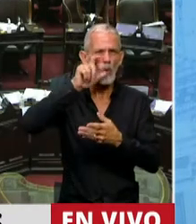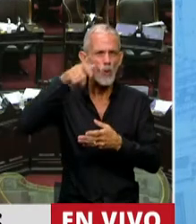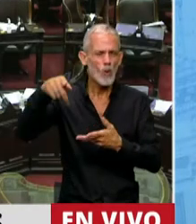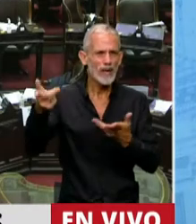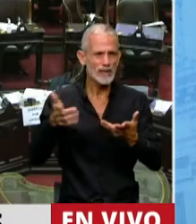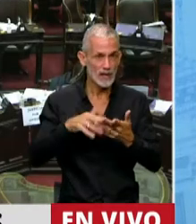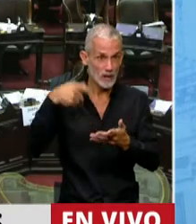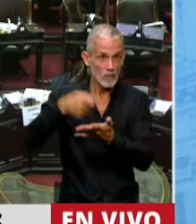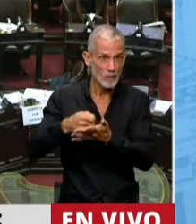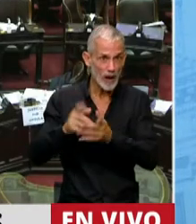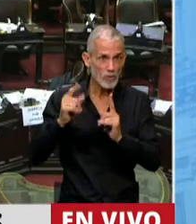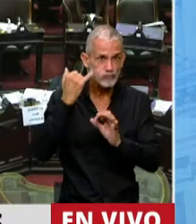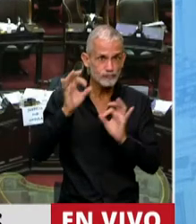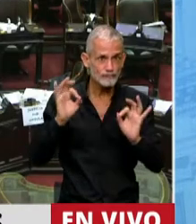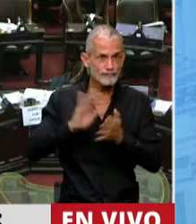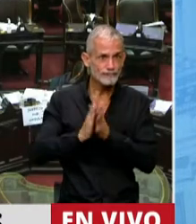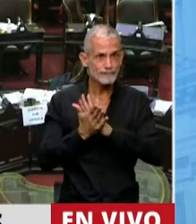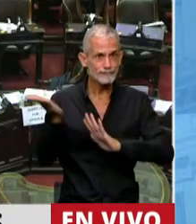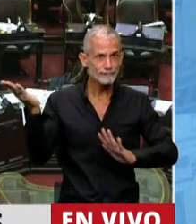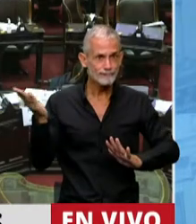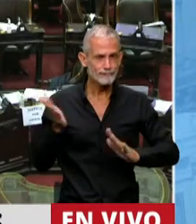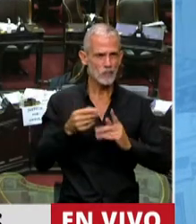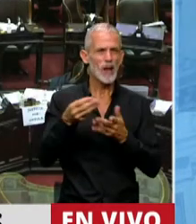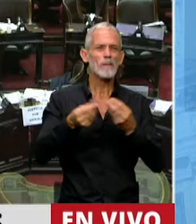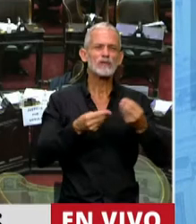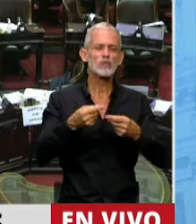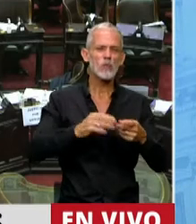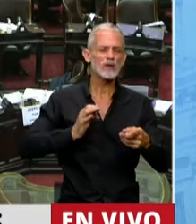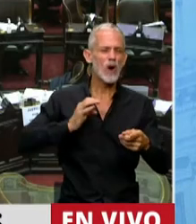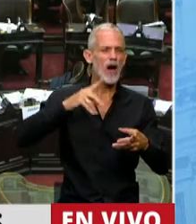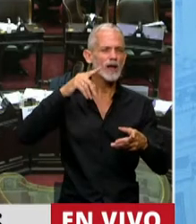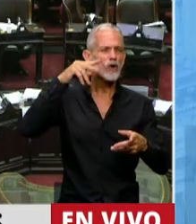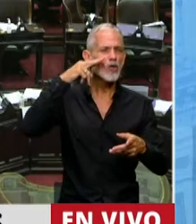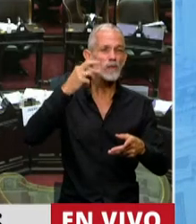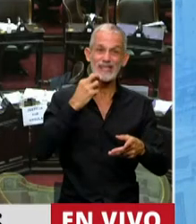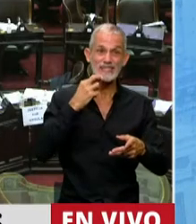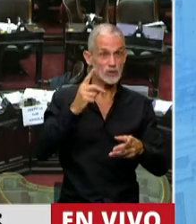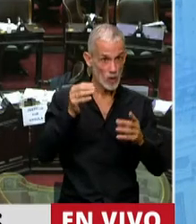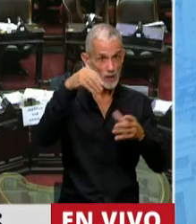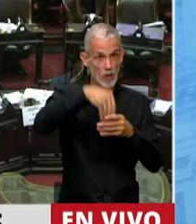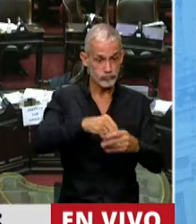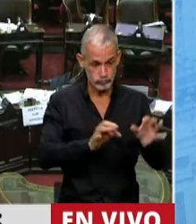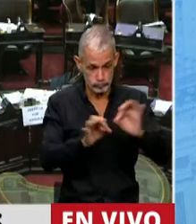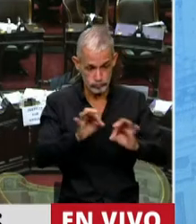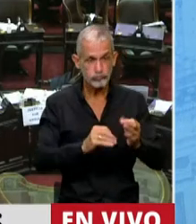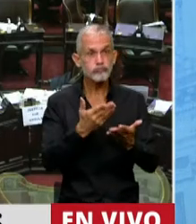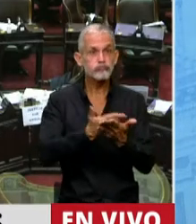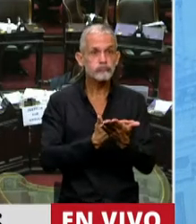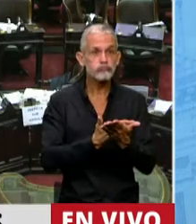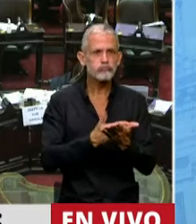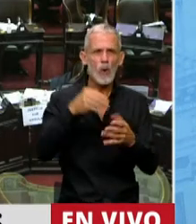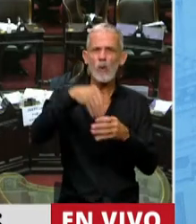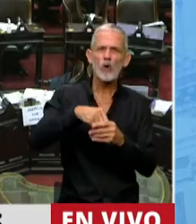a los holdout. El presupuesto votado en el año 2019, para el 2019 que se votó